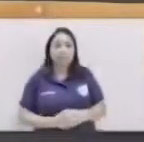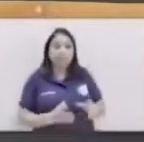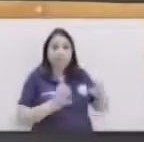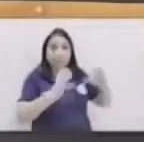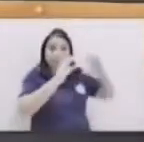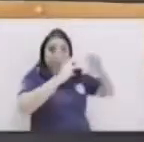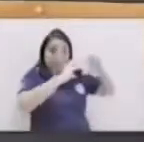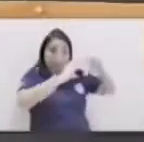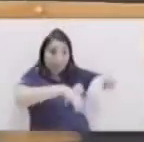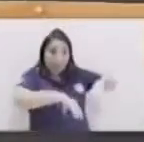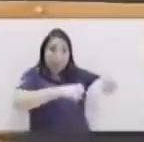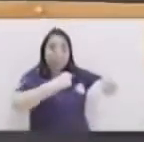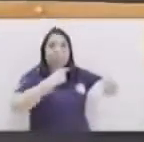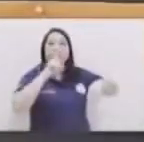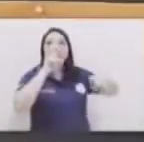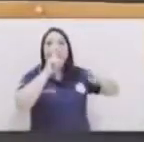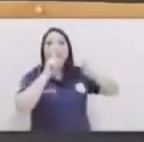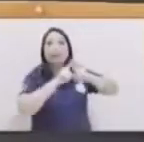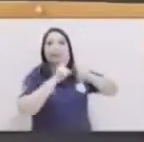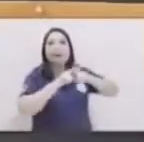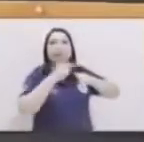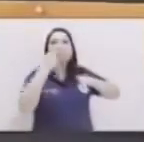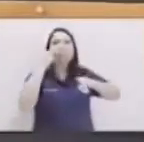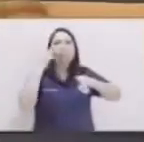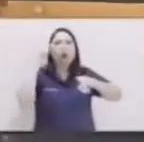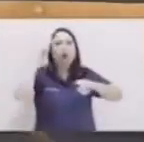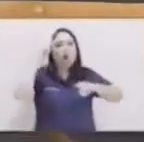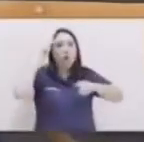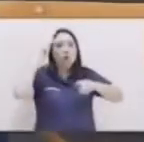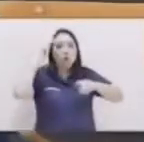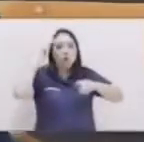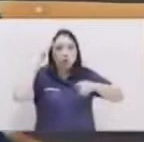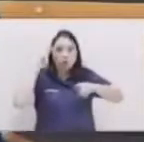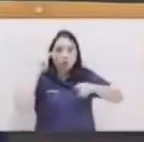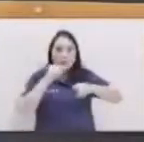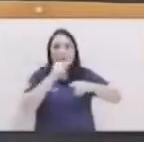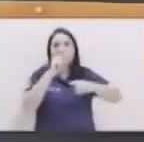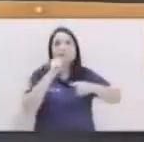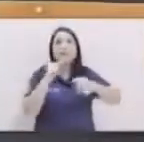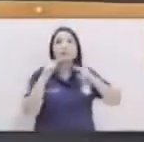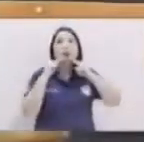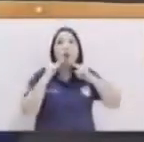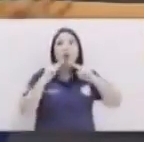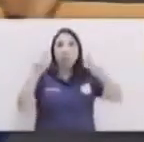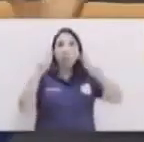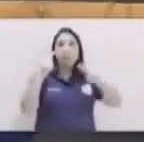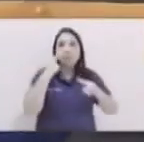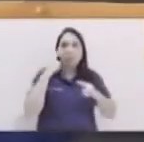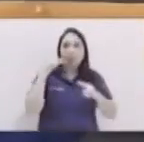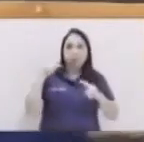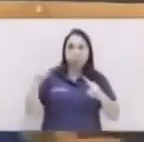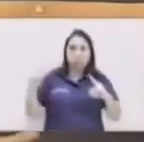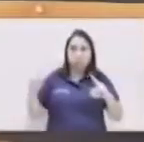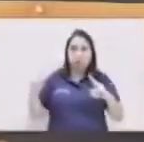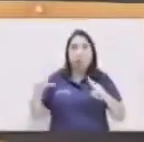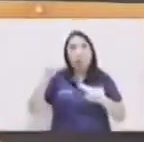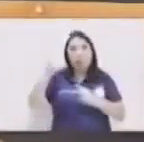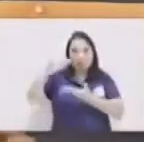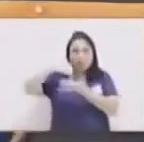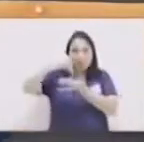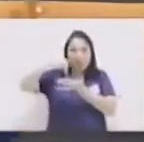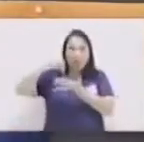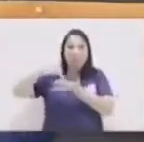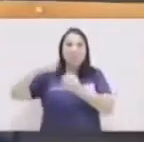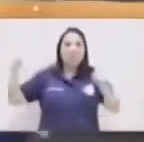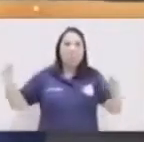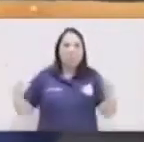al pendiente de algunas noticias, hubo en un lugar en otro país que hubo una gran explosión, ¿verdad?